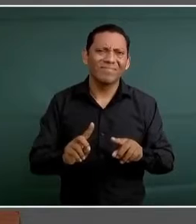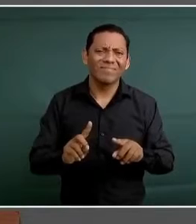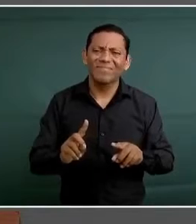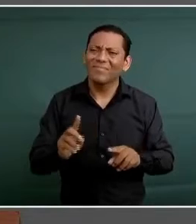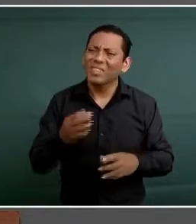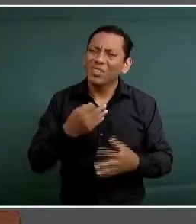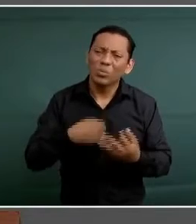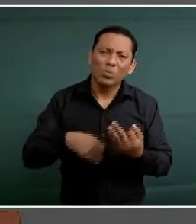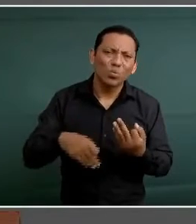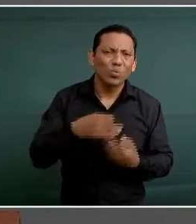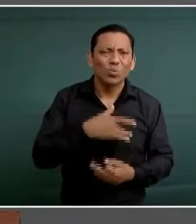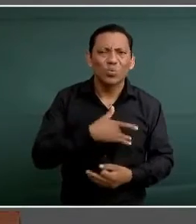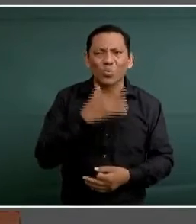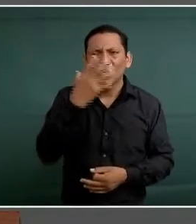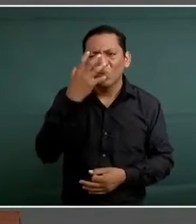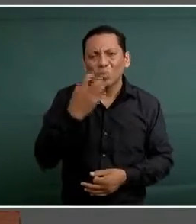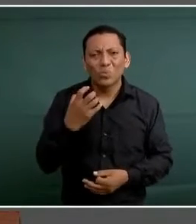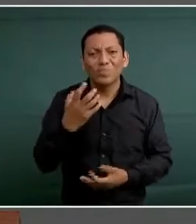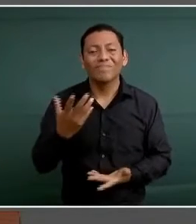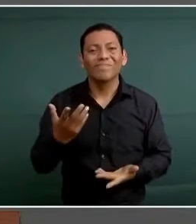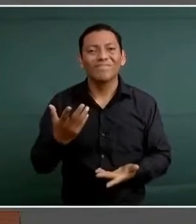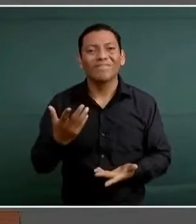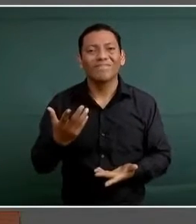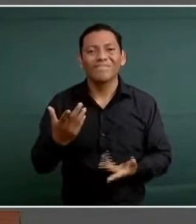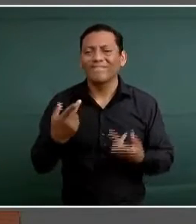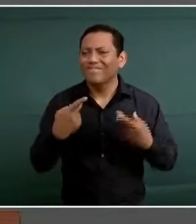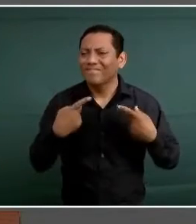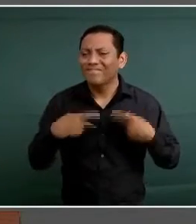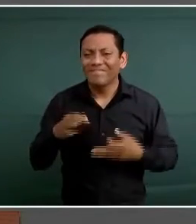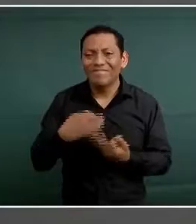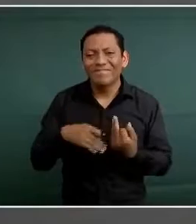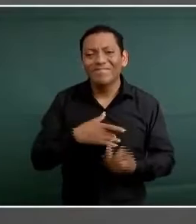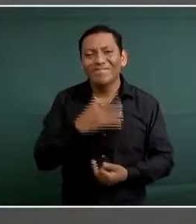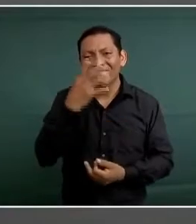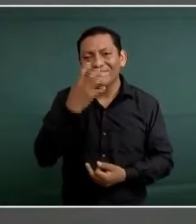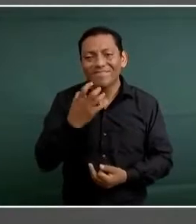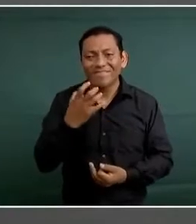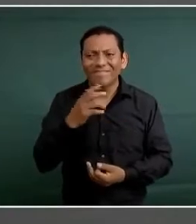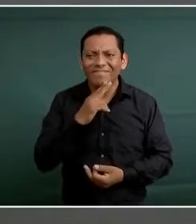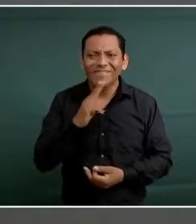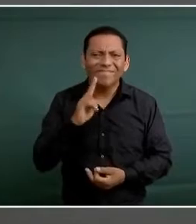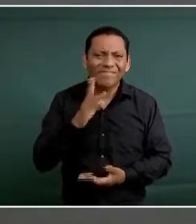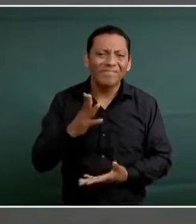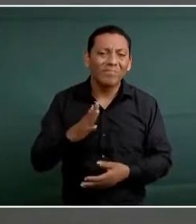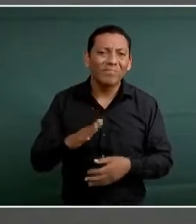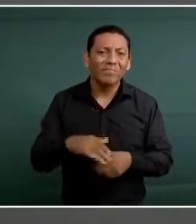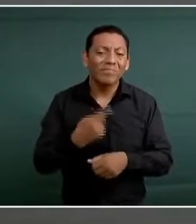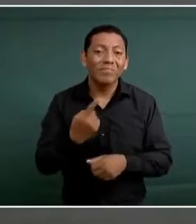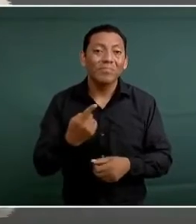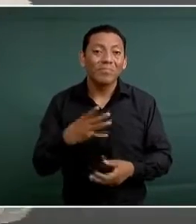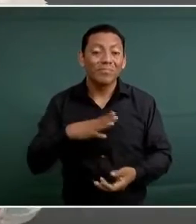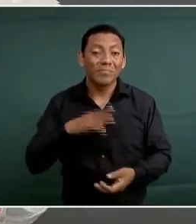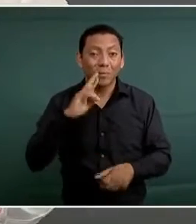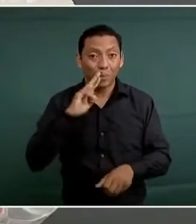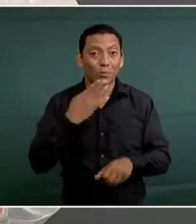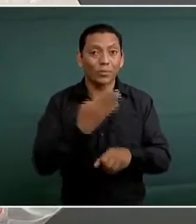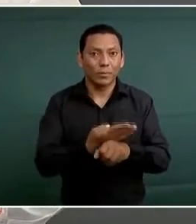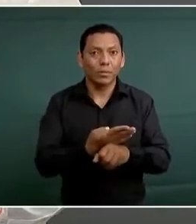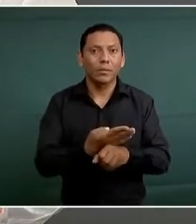cualquier persona más si tenemos una responsabilidad